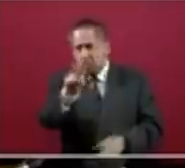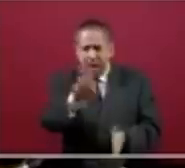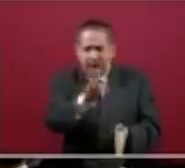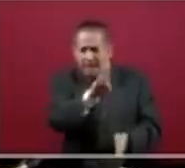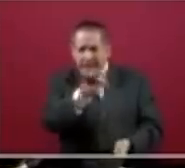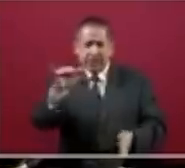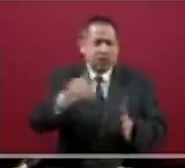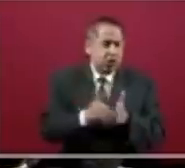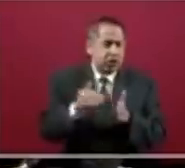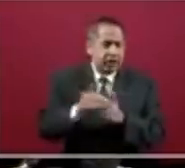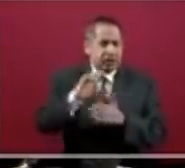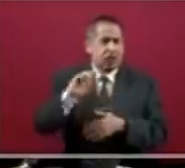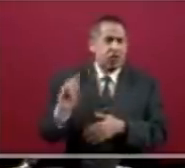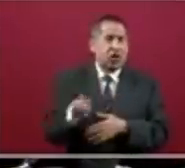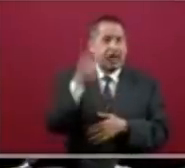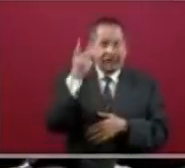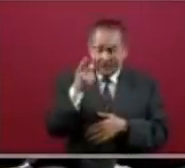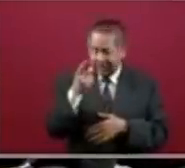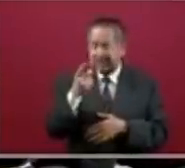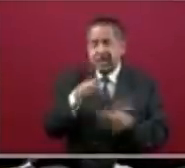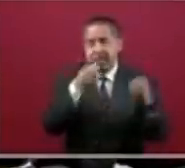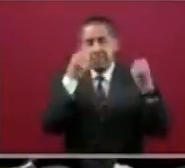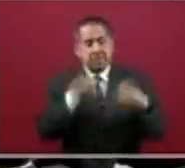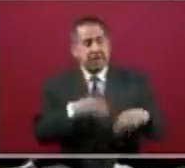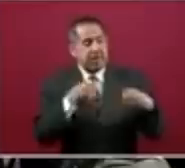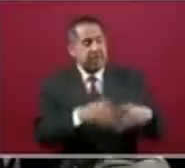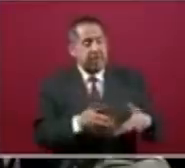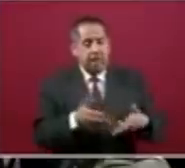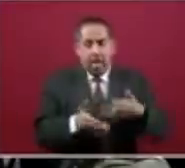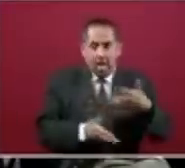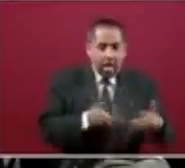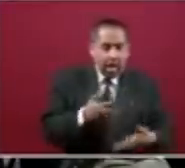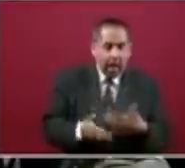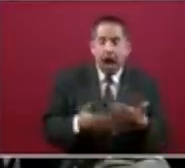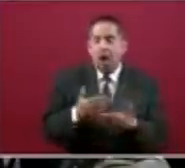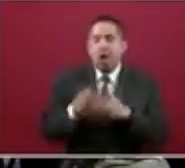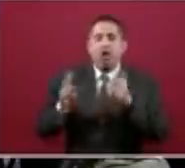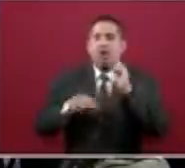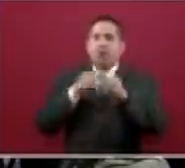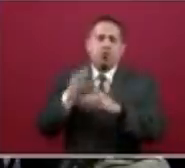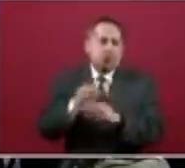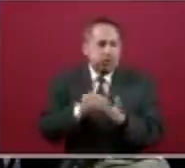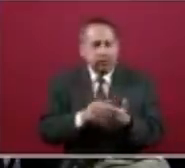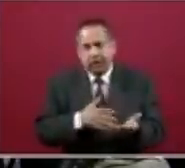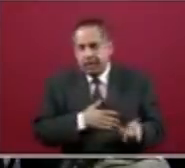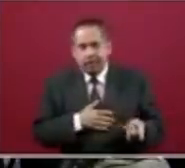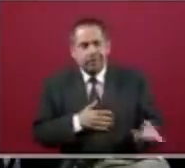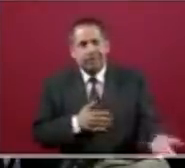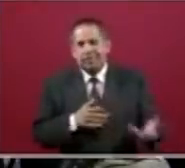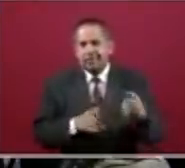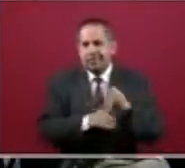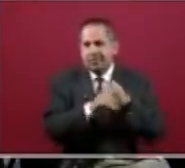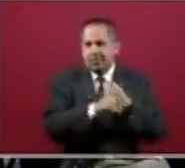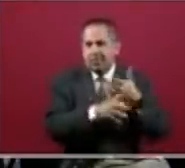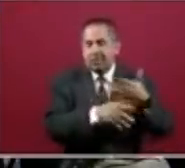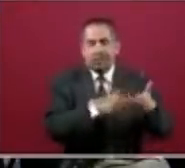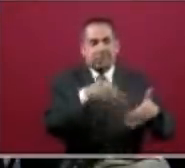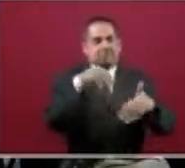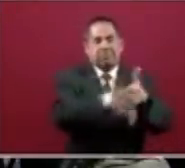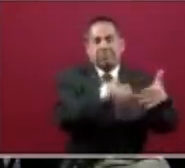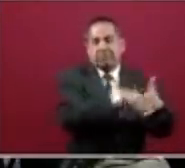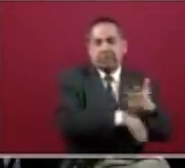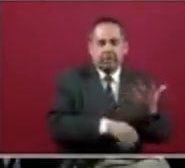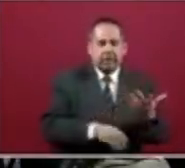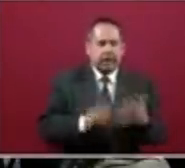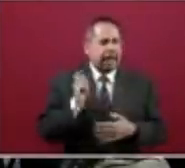de dólares, 22 billones de dólares, que hoy la economía global sigue llorando porque pues obviamente dejó en bancarrota. Entonces, eso quiere